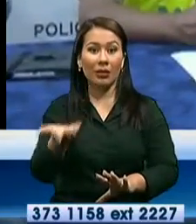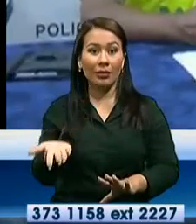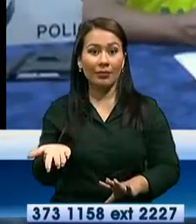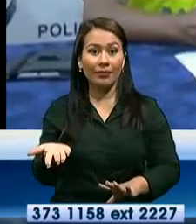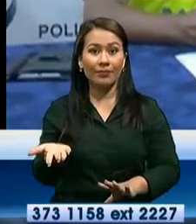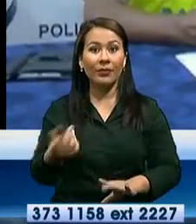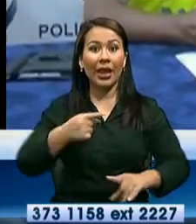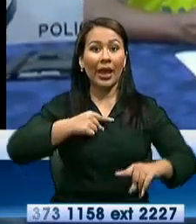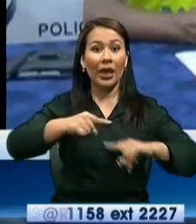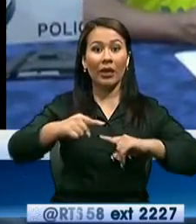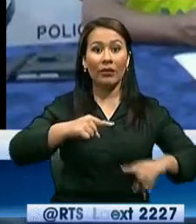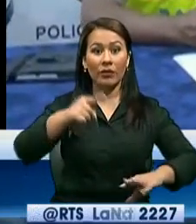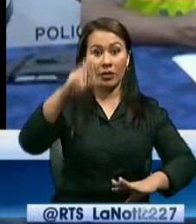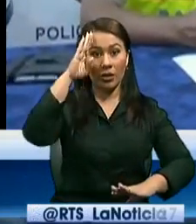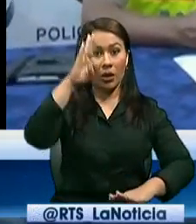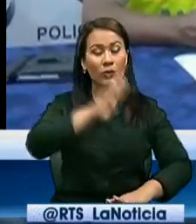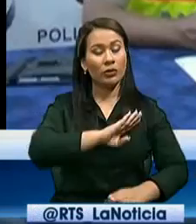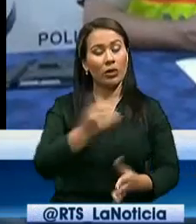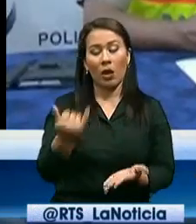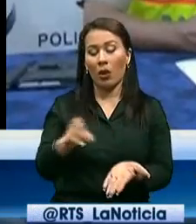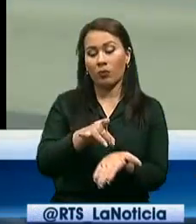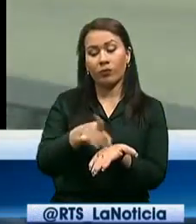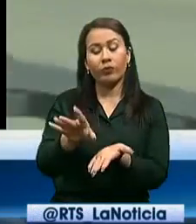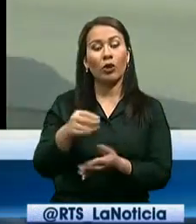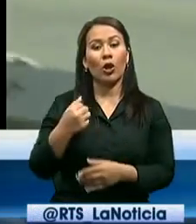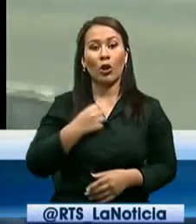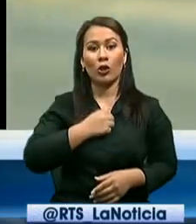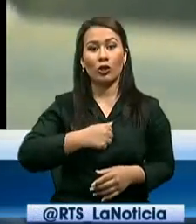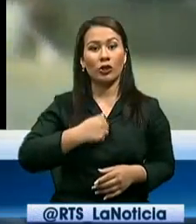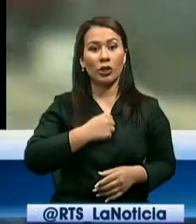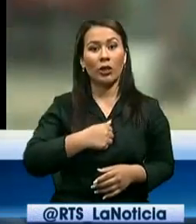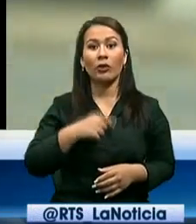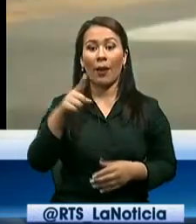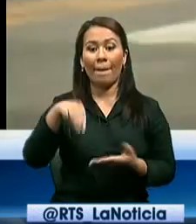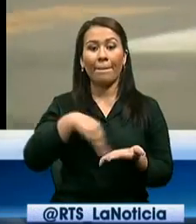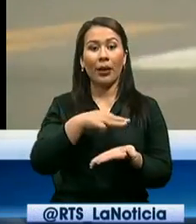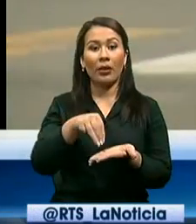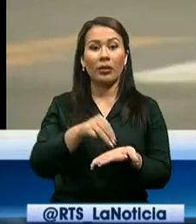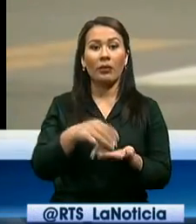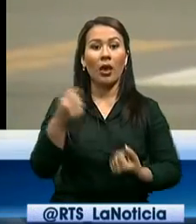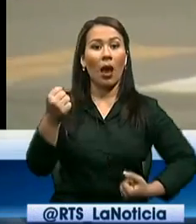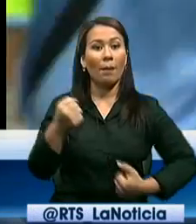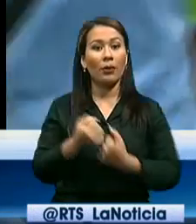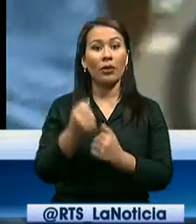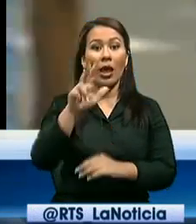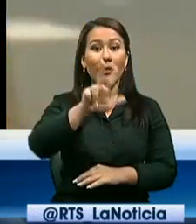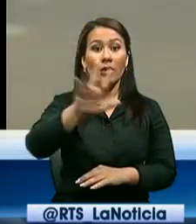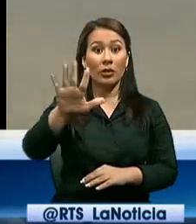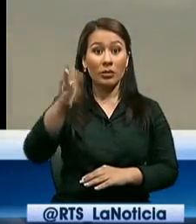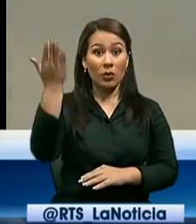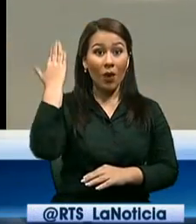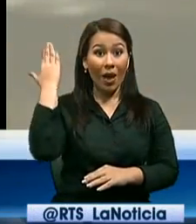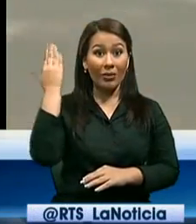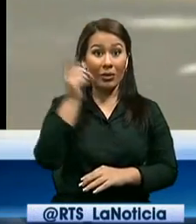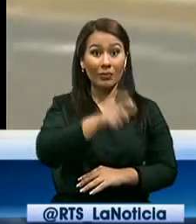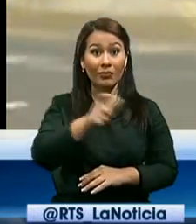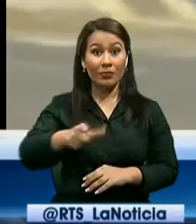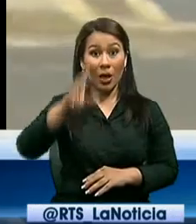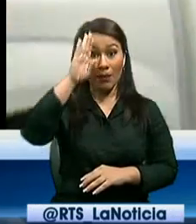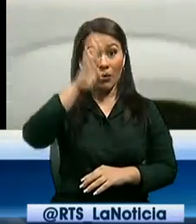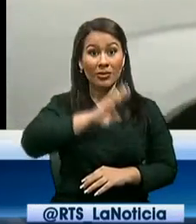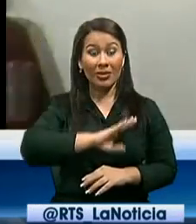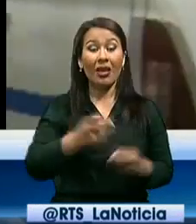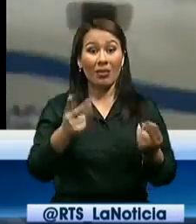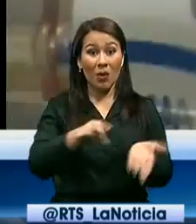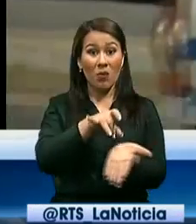policial, esto es parte de la depuración que hacen las autoridades en Manabí, que se suman a los 35 más que fueron desvinculados en días anteriores